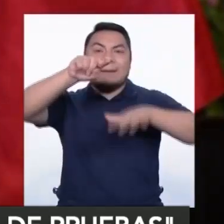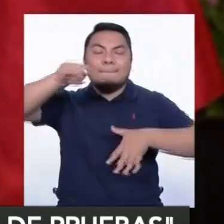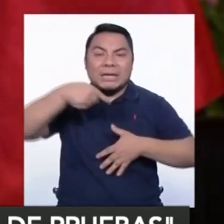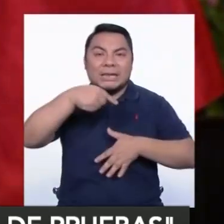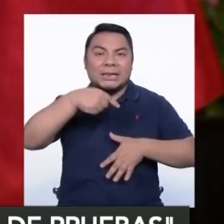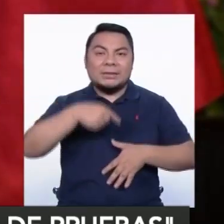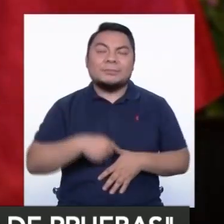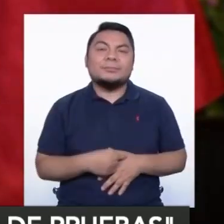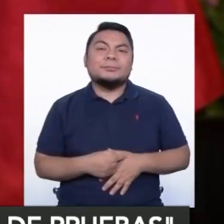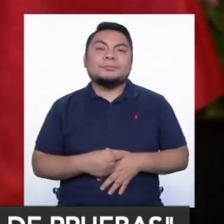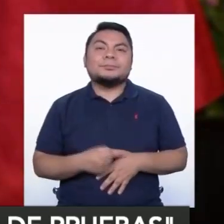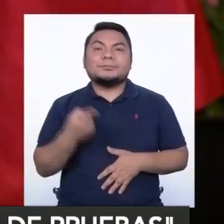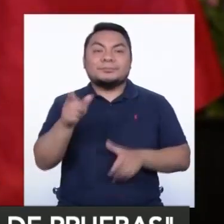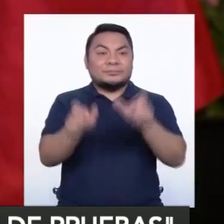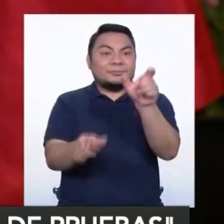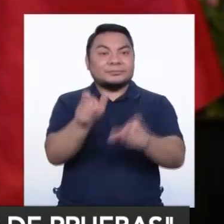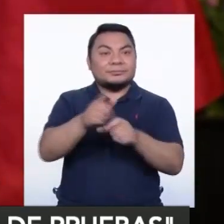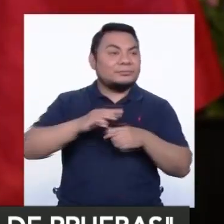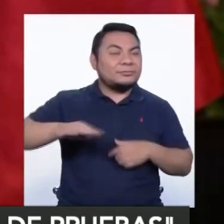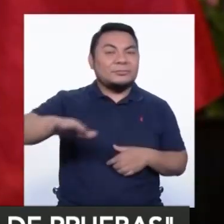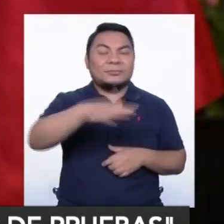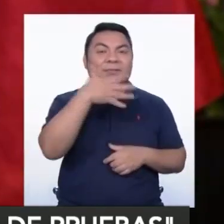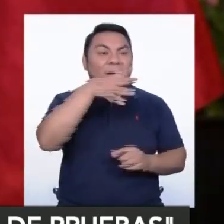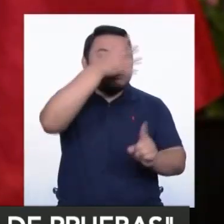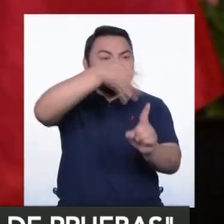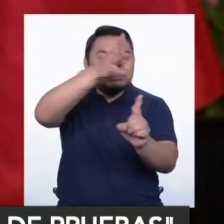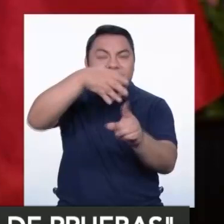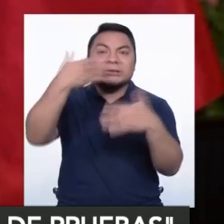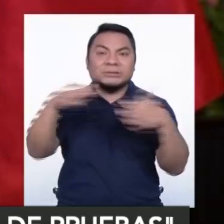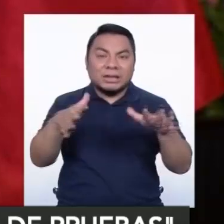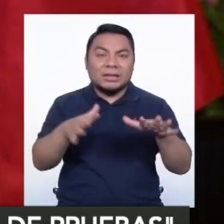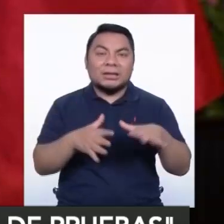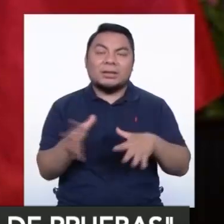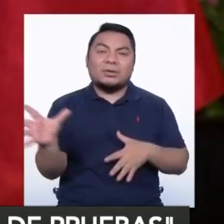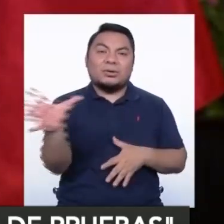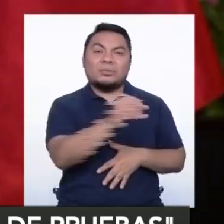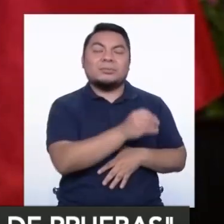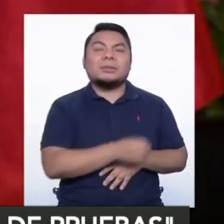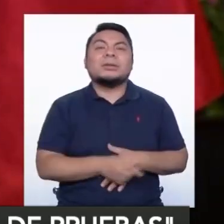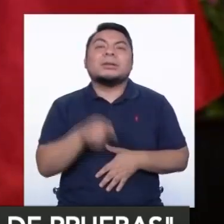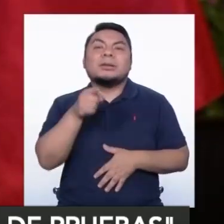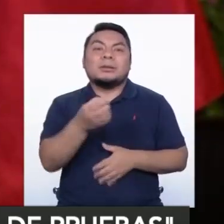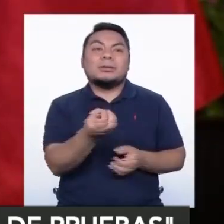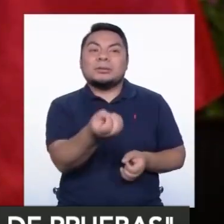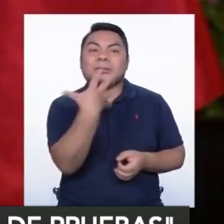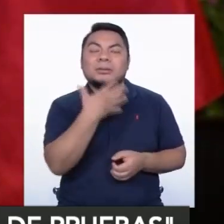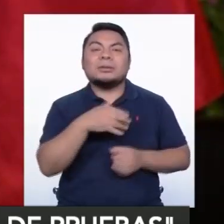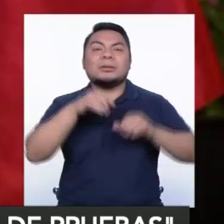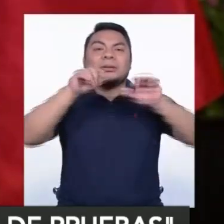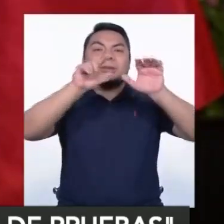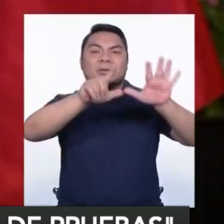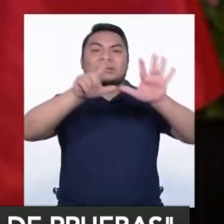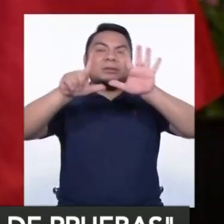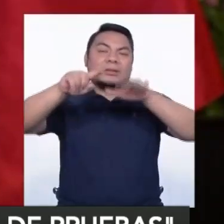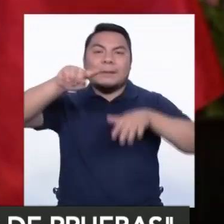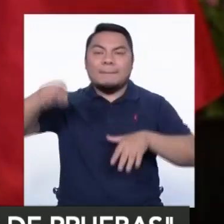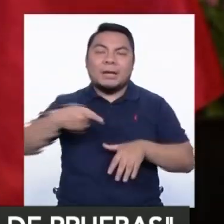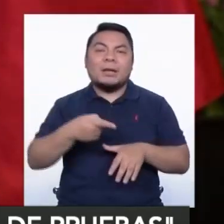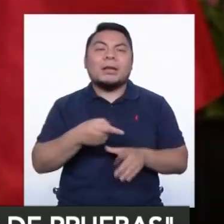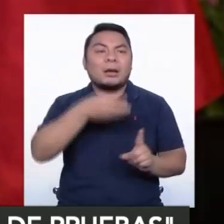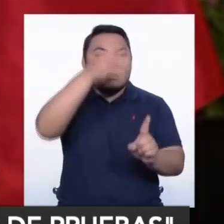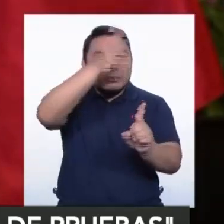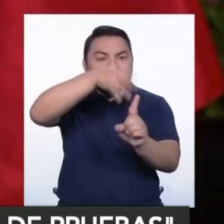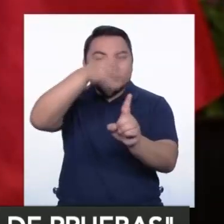87.000 ciudadanos muestreados de manera acumulada nos arrojan 77.000